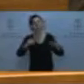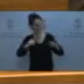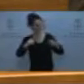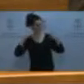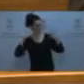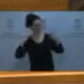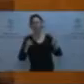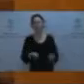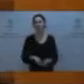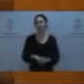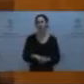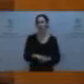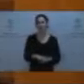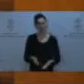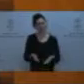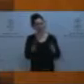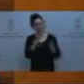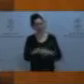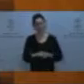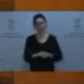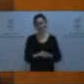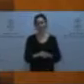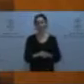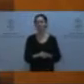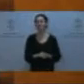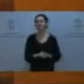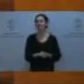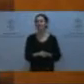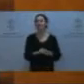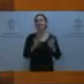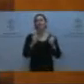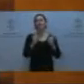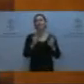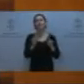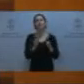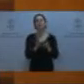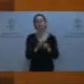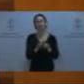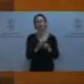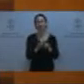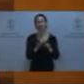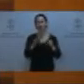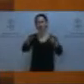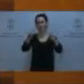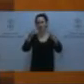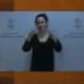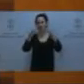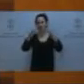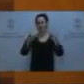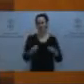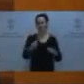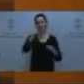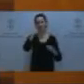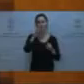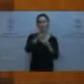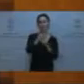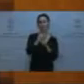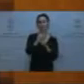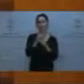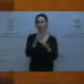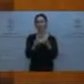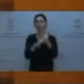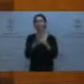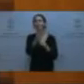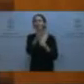pasa nada. Prosiga. Pero vamos a quitar la careta de lo que está pasando con este tema de la comercialización. ¿Cuál es